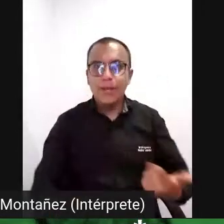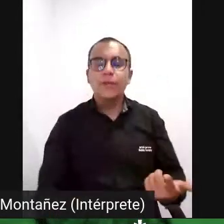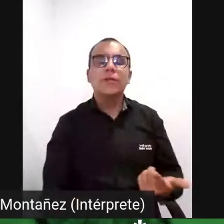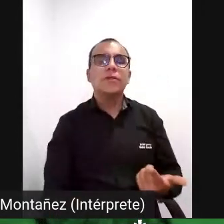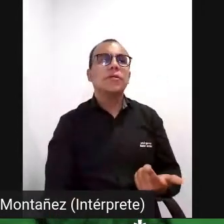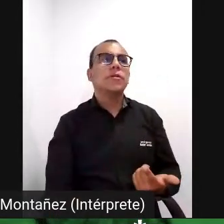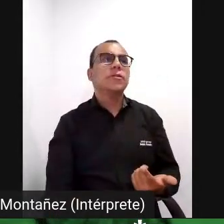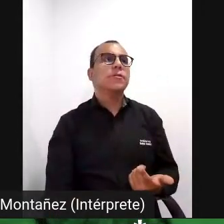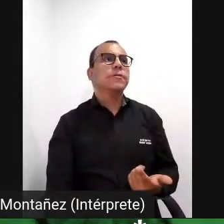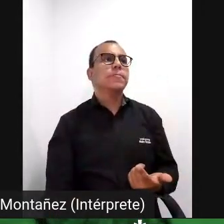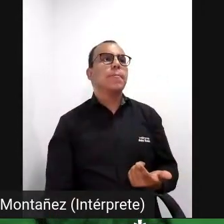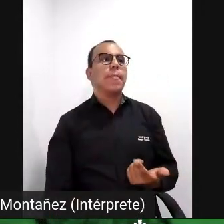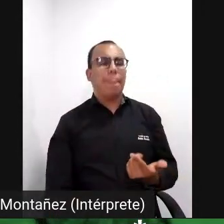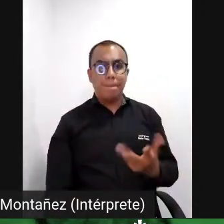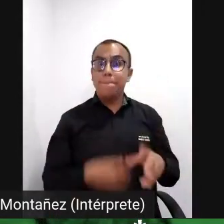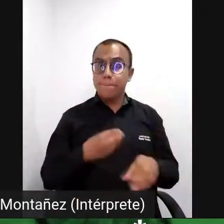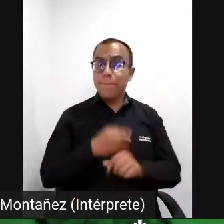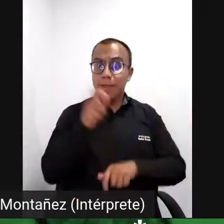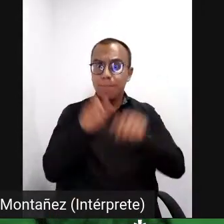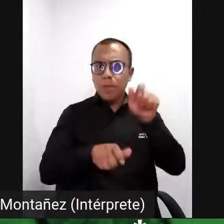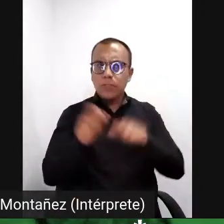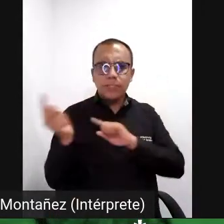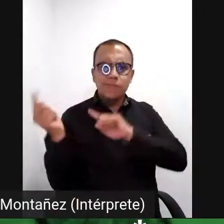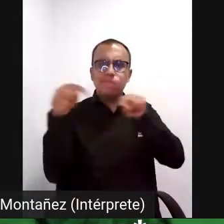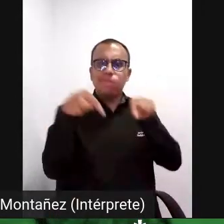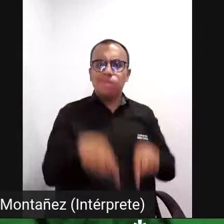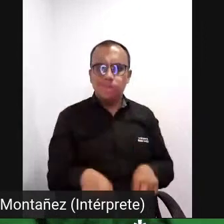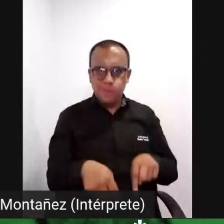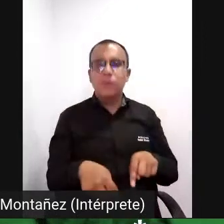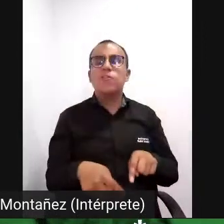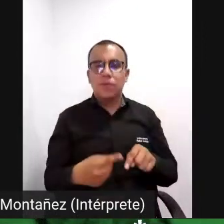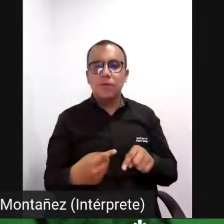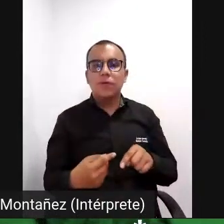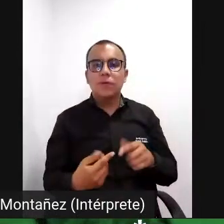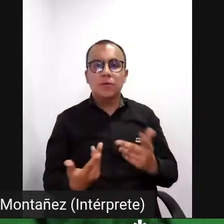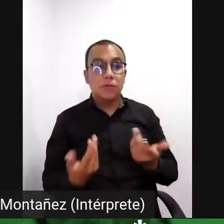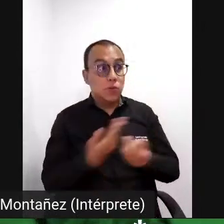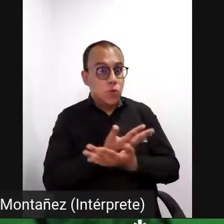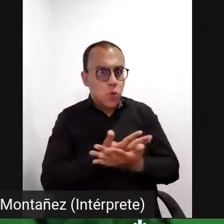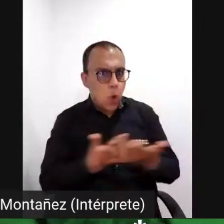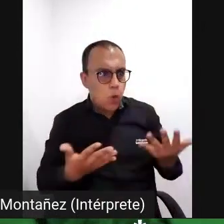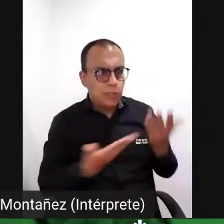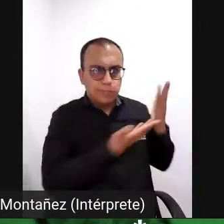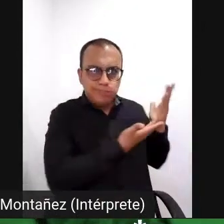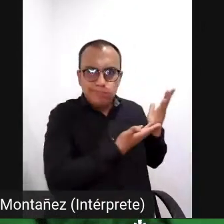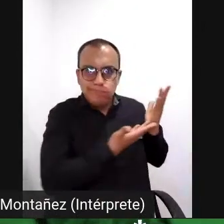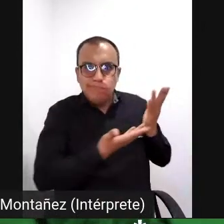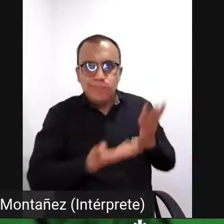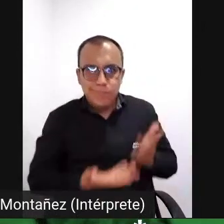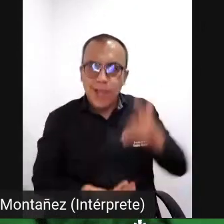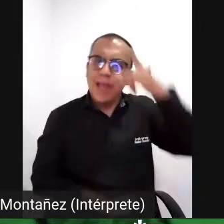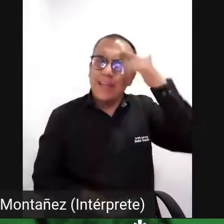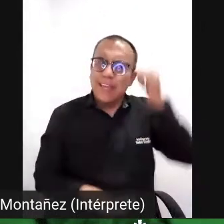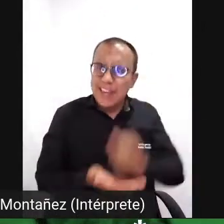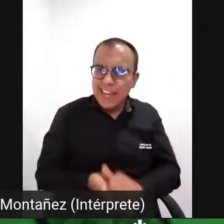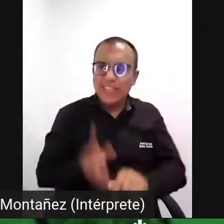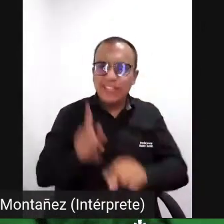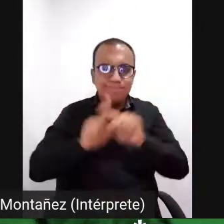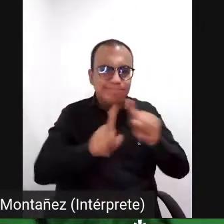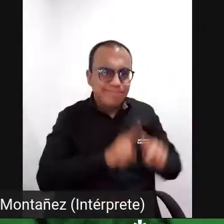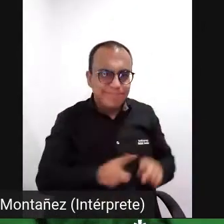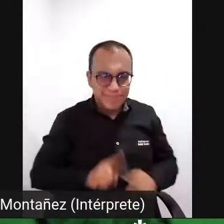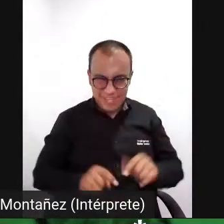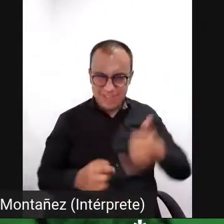personas. Y esas personas que vienen acá o que venimos acá, traemos también pues nuestras creencias de diferentes partes del